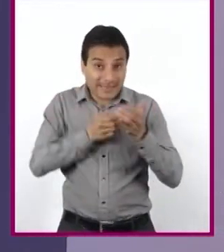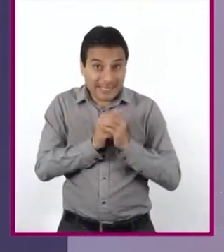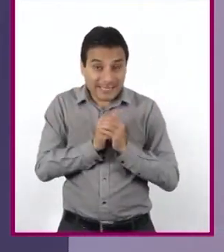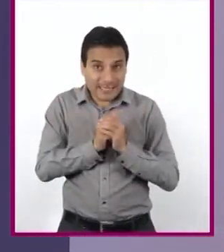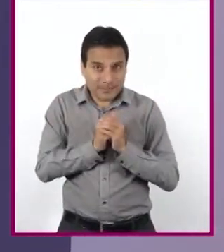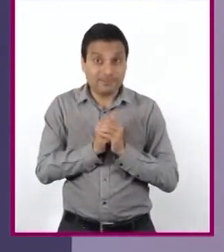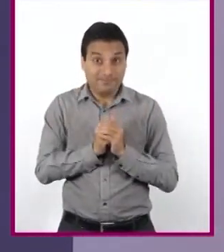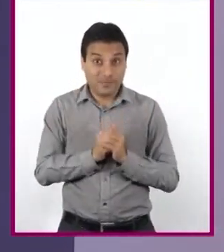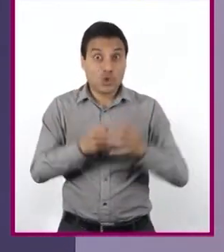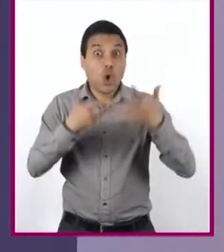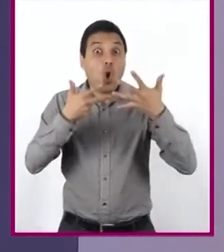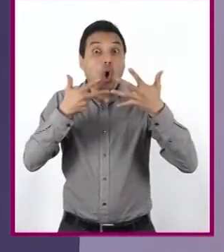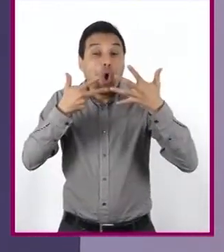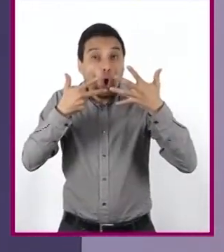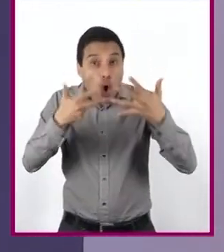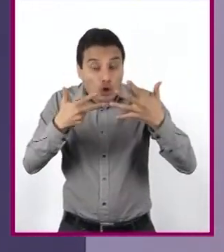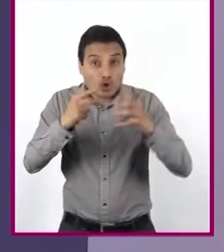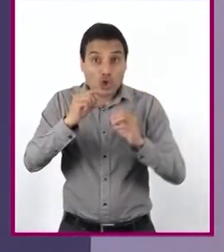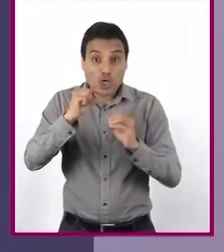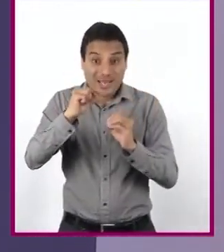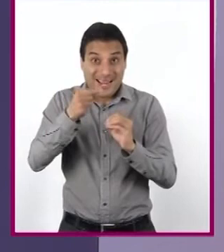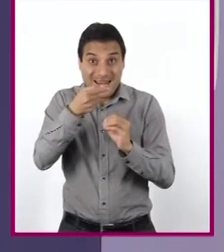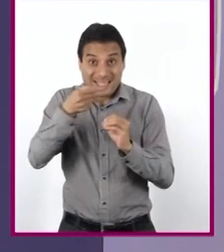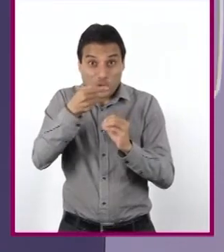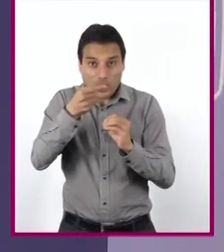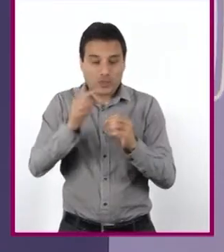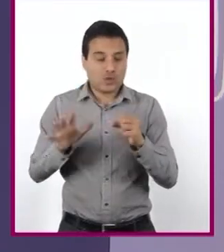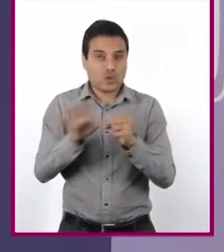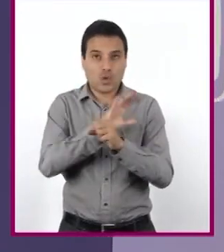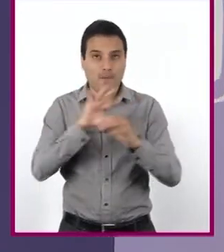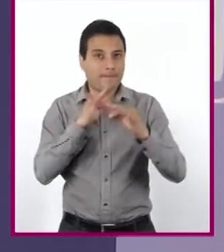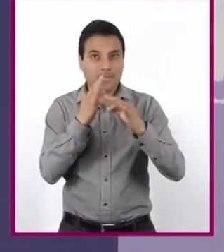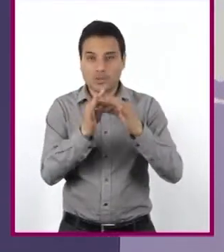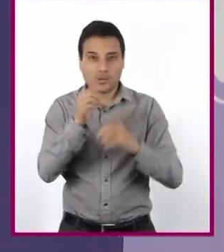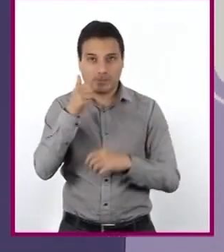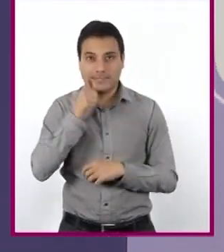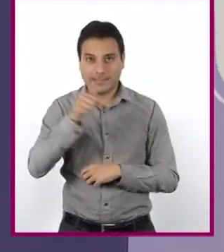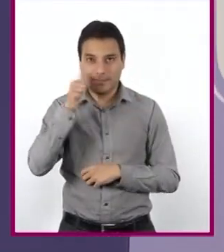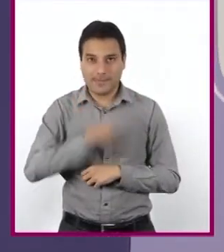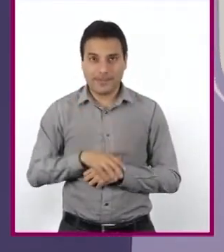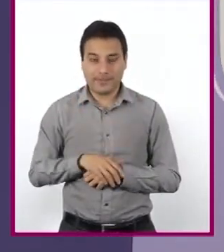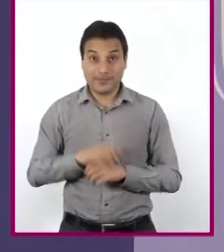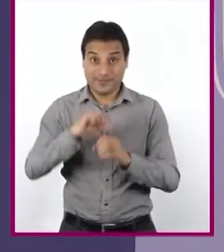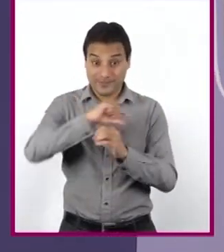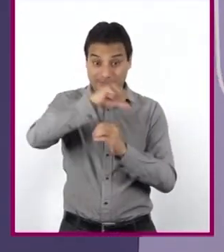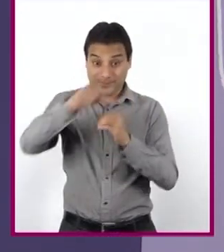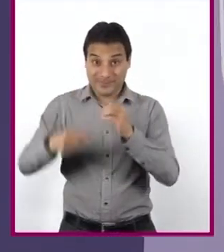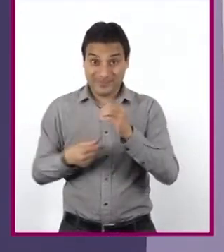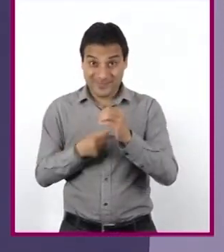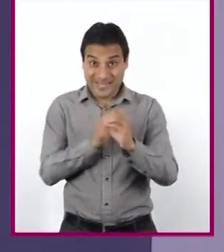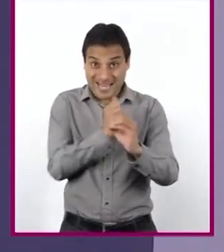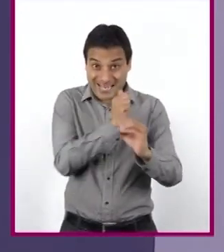estructura de 8 electrones de valencia. Y cada elemento, al realizarlo,